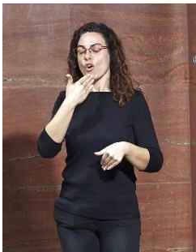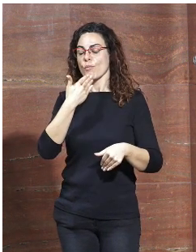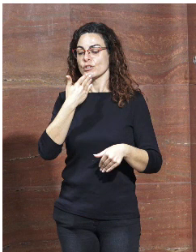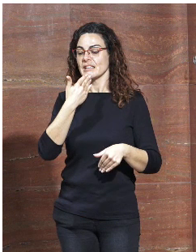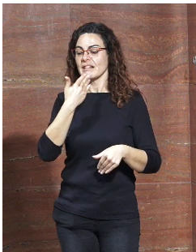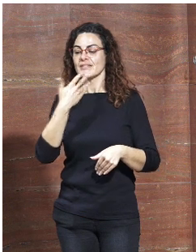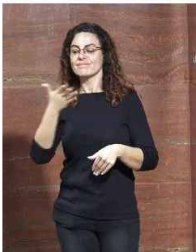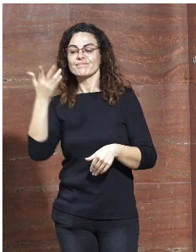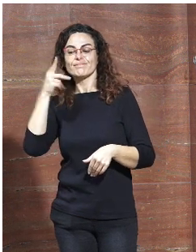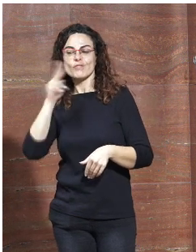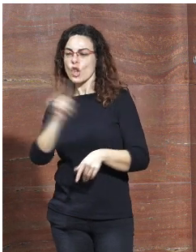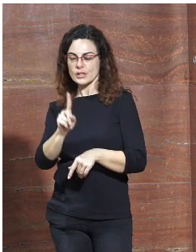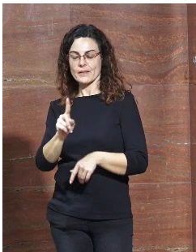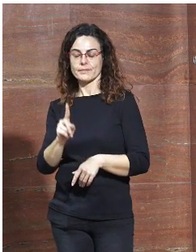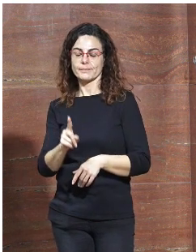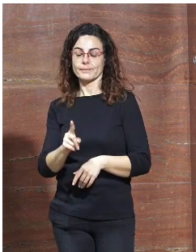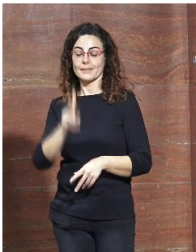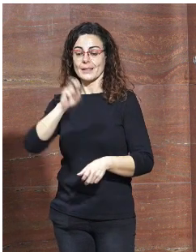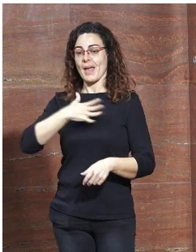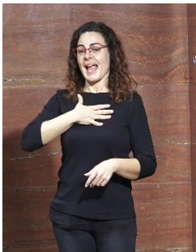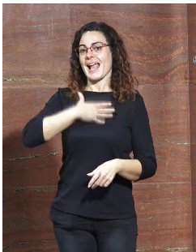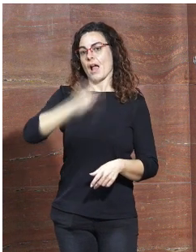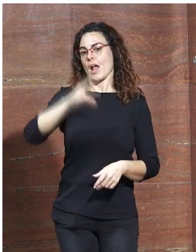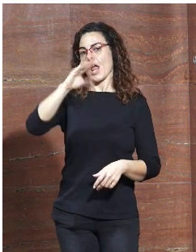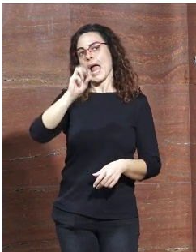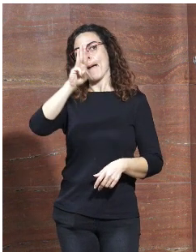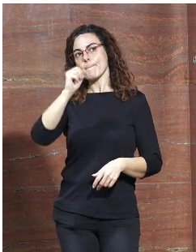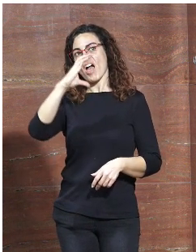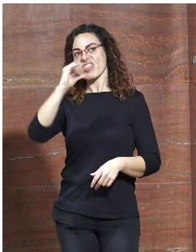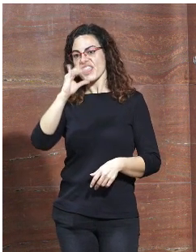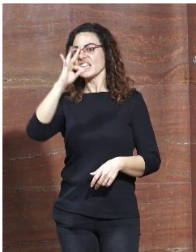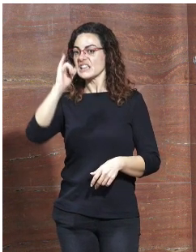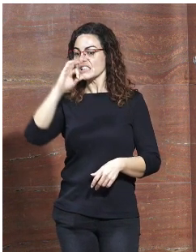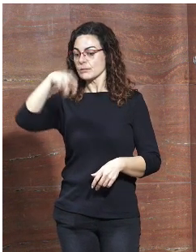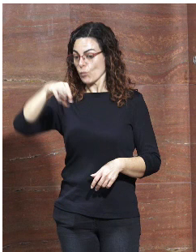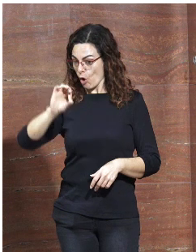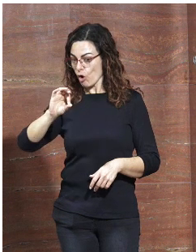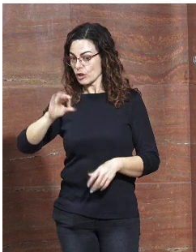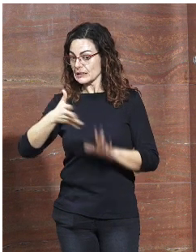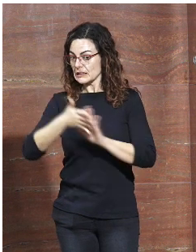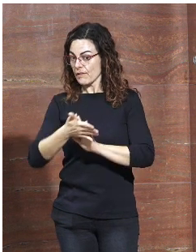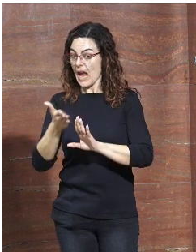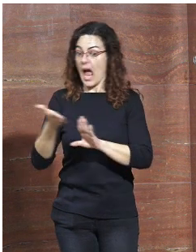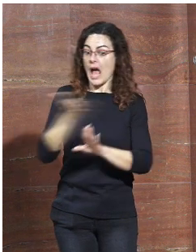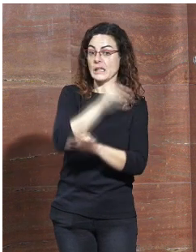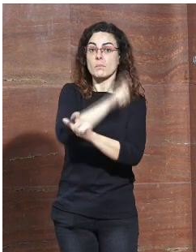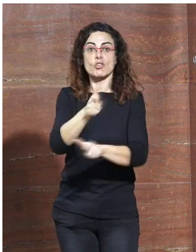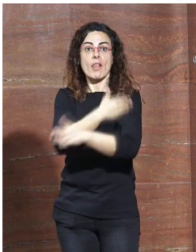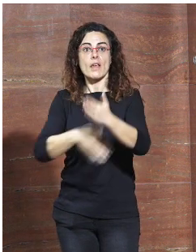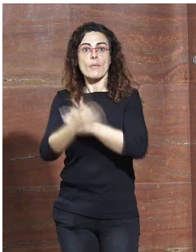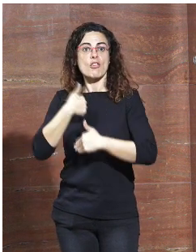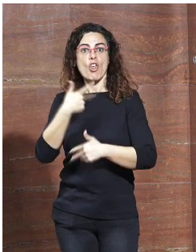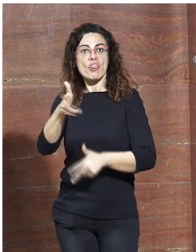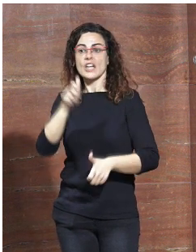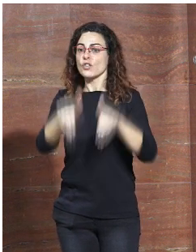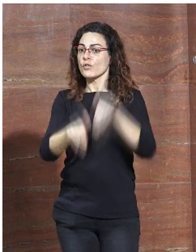periferia. El capacitismo es la razón por la que no se nos dejaba votar a muchas personas con